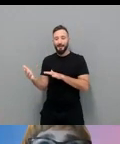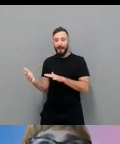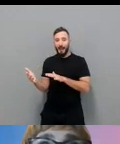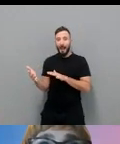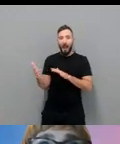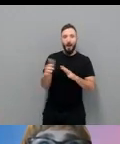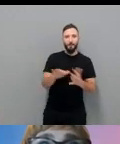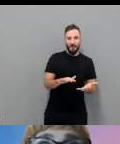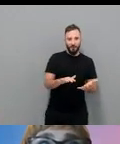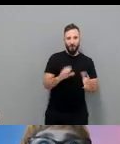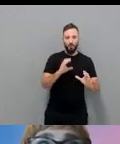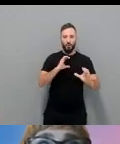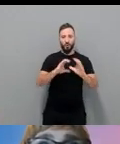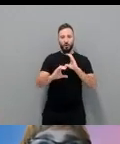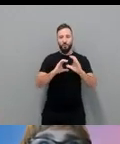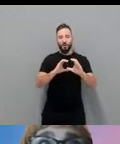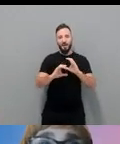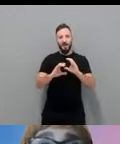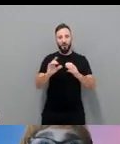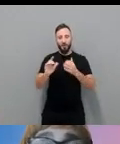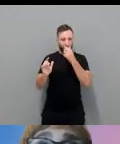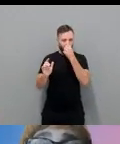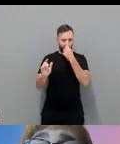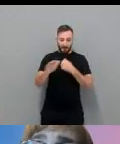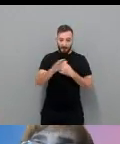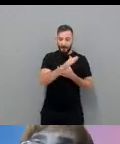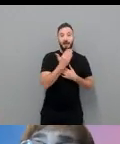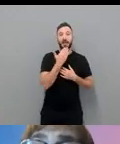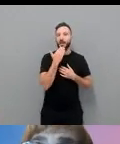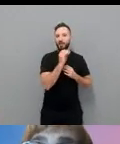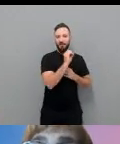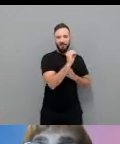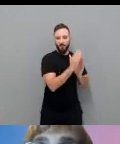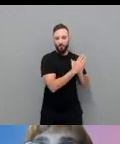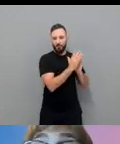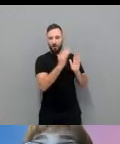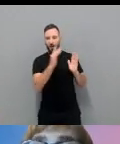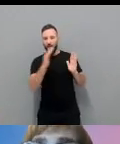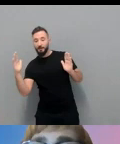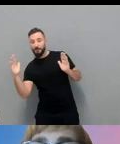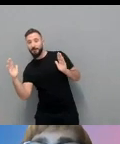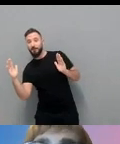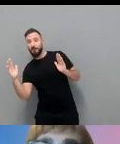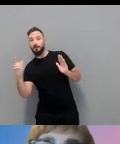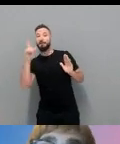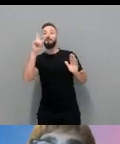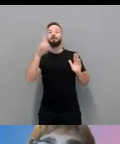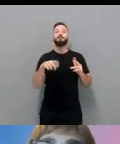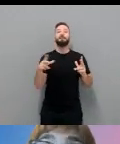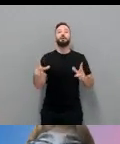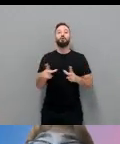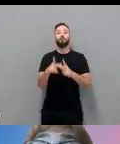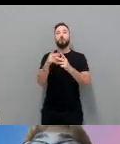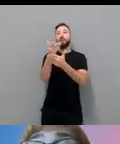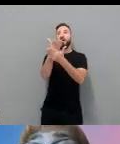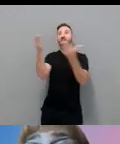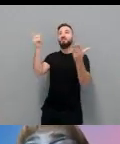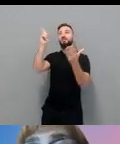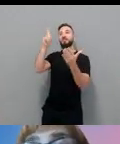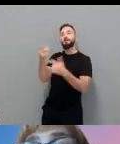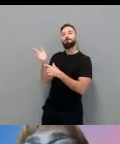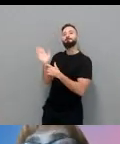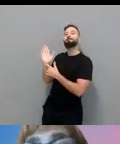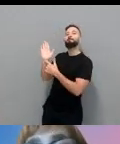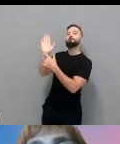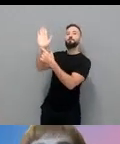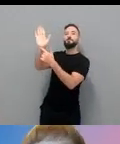de la comunicación desde edades tempranas, sino también en que socialmente sea conocida y desde el